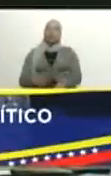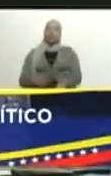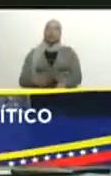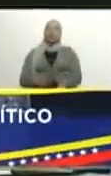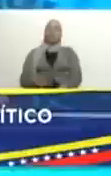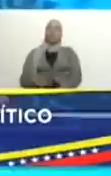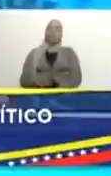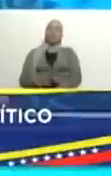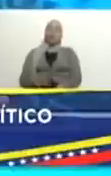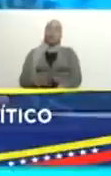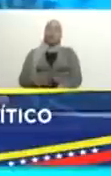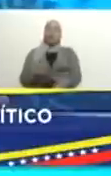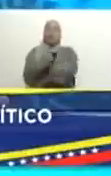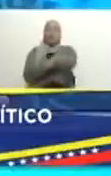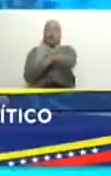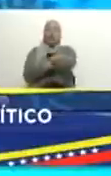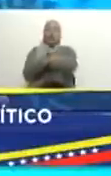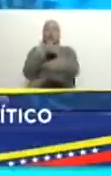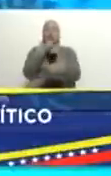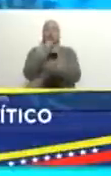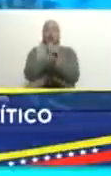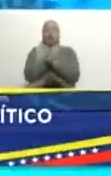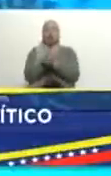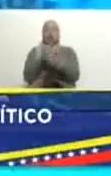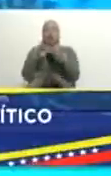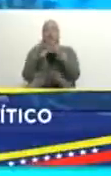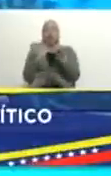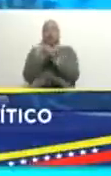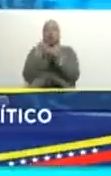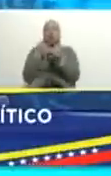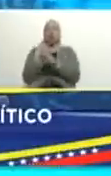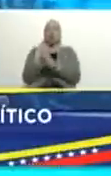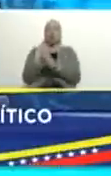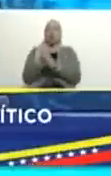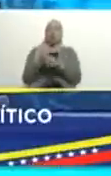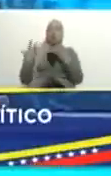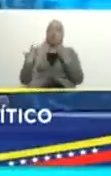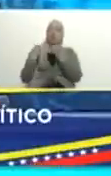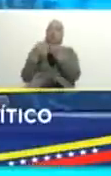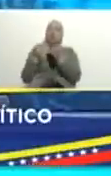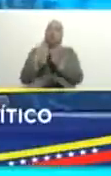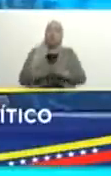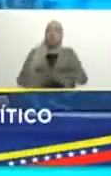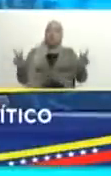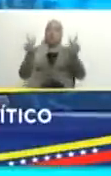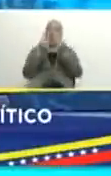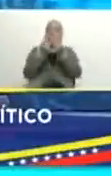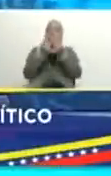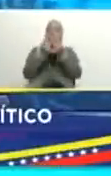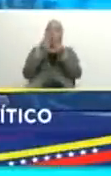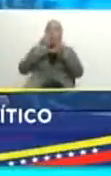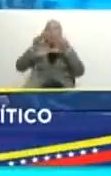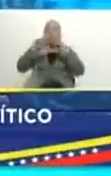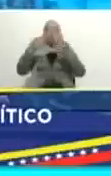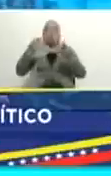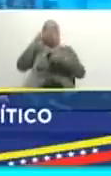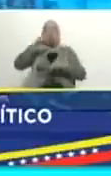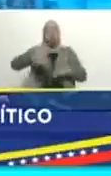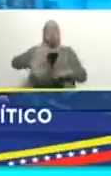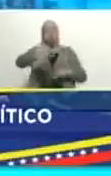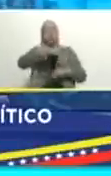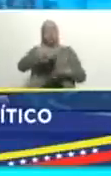nacional. Tratarnos con amor, con tolerancia, un conjunto de valores que garantizan la paz,